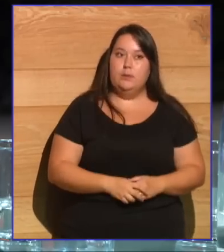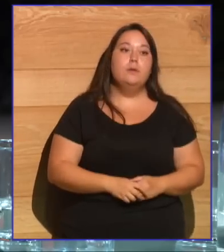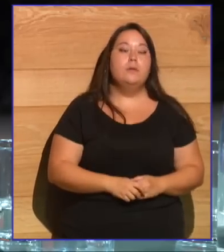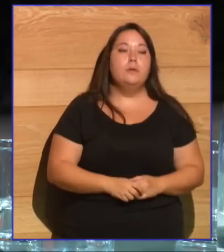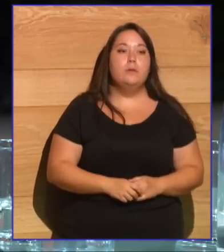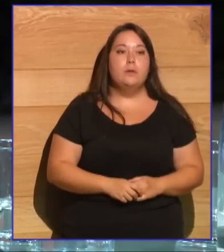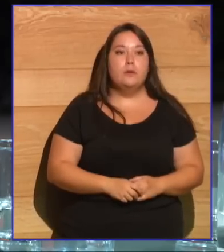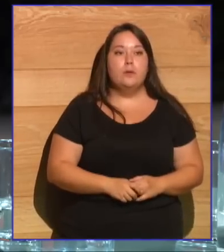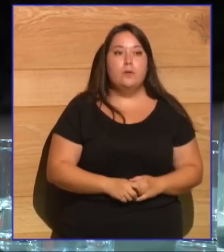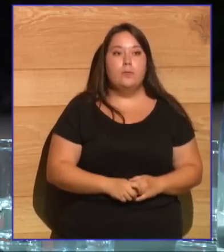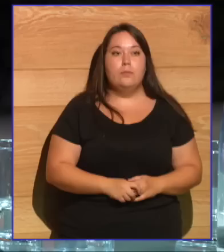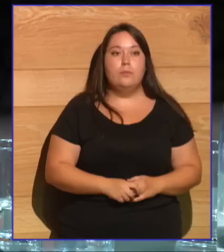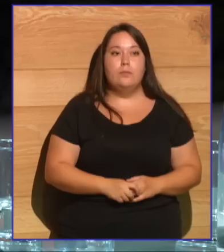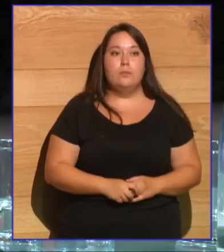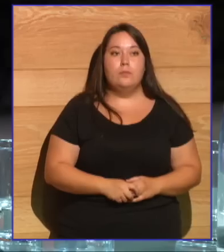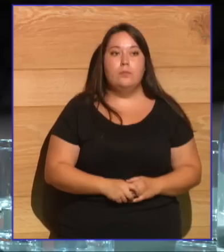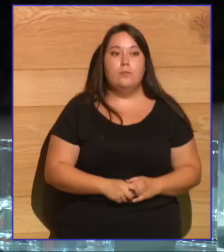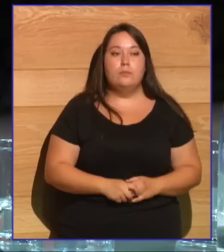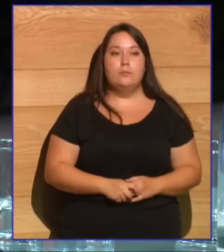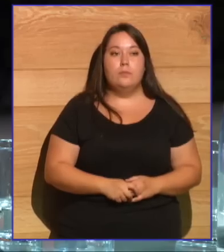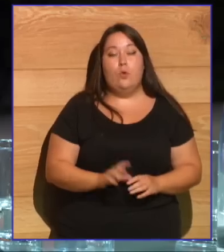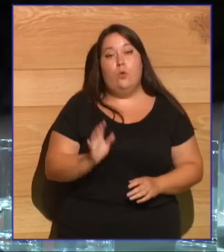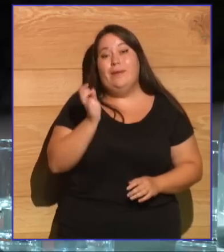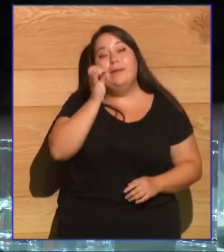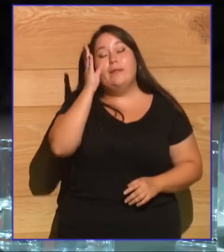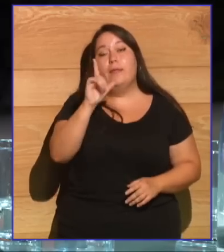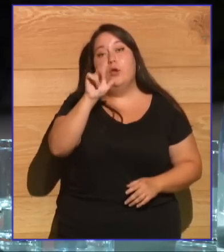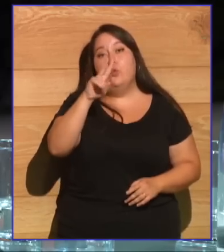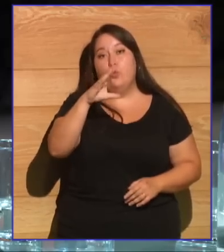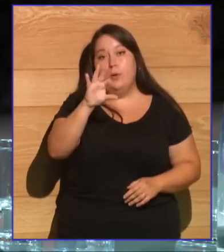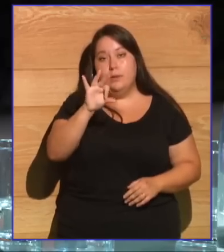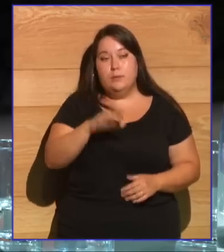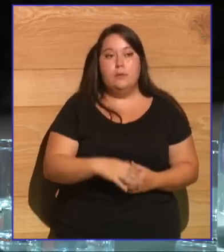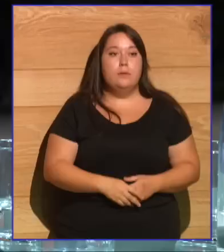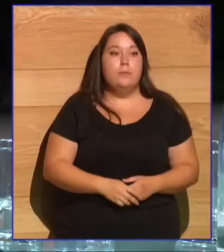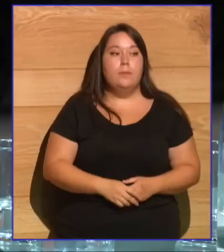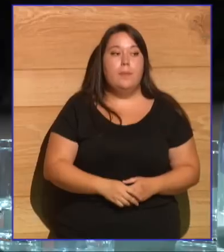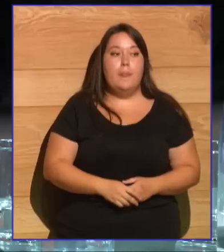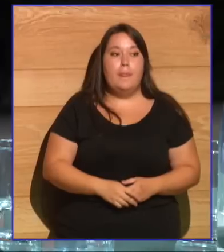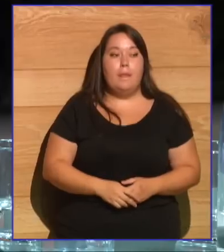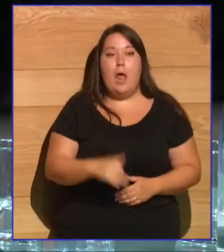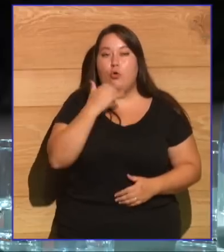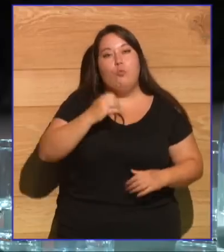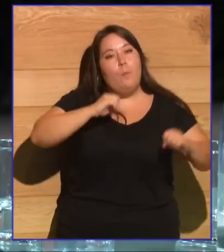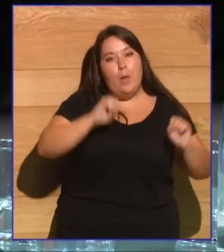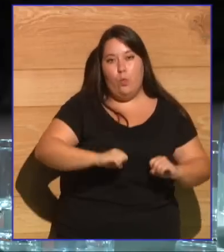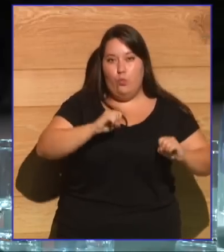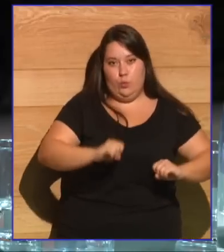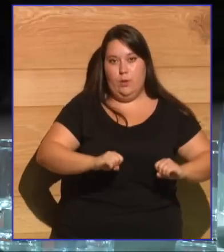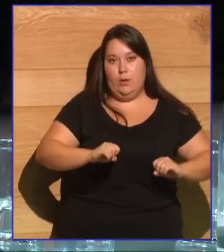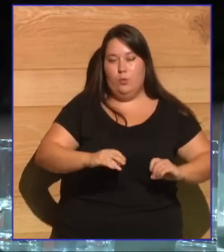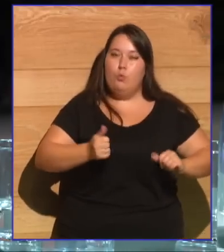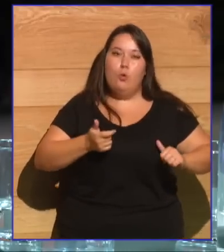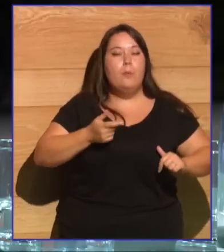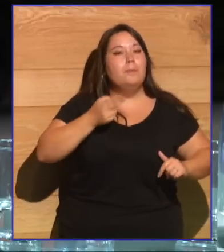perdida él pretendía o era idea de lukas según han contado hacer una película como más adulta más oscura quede un poquito